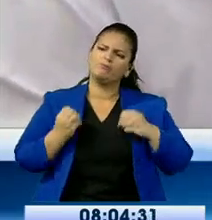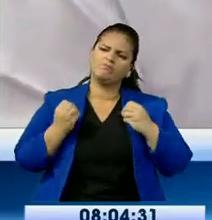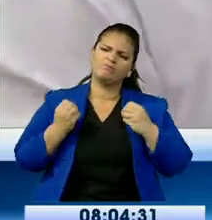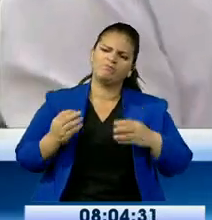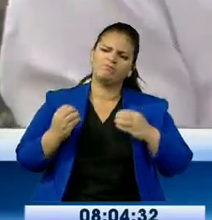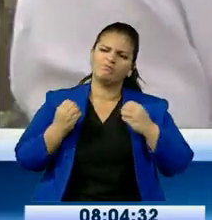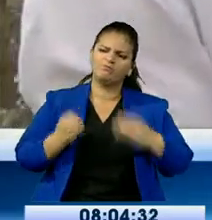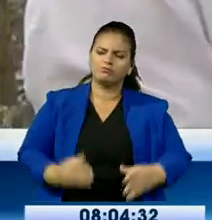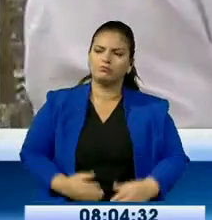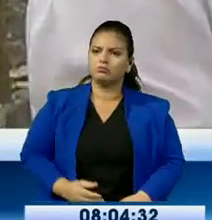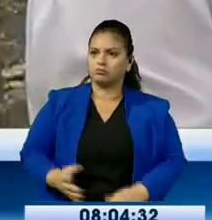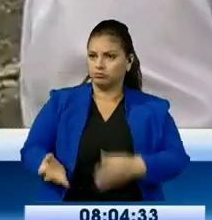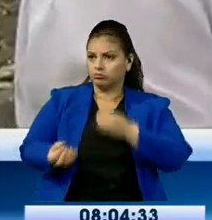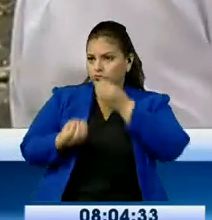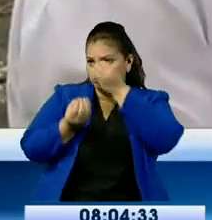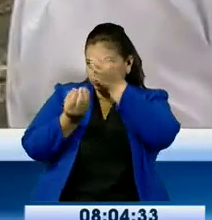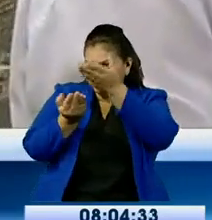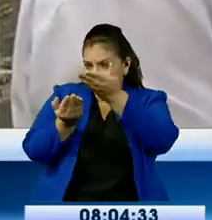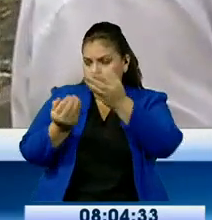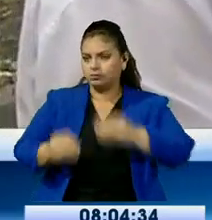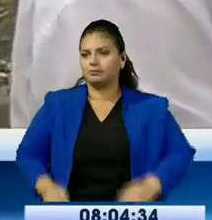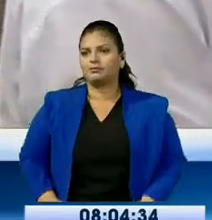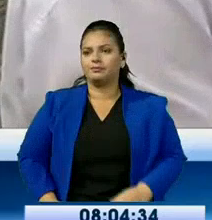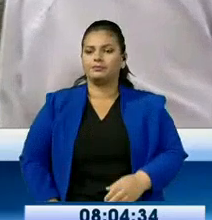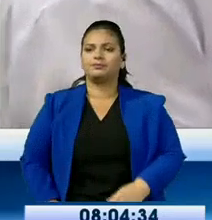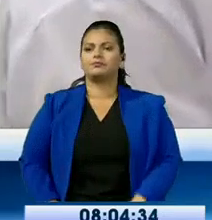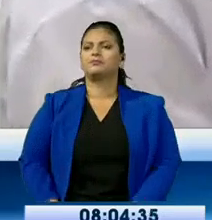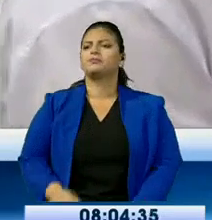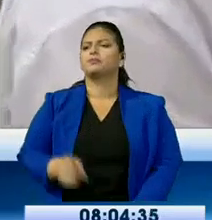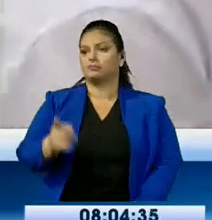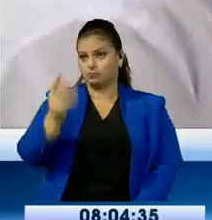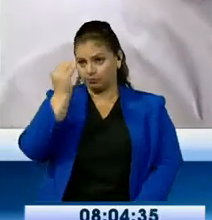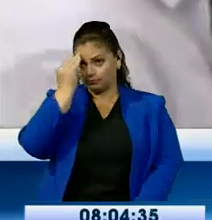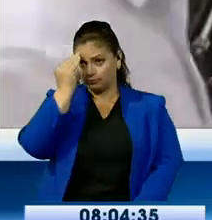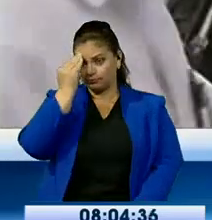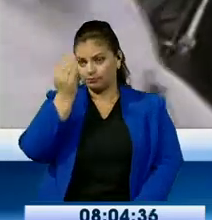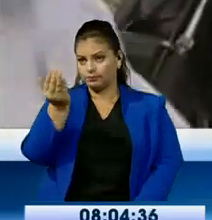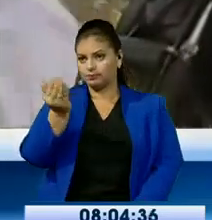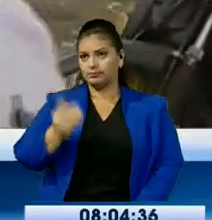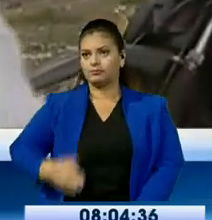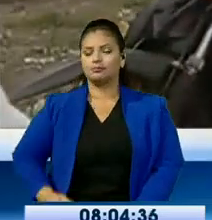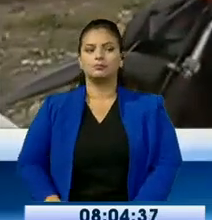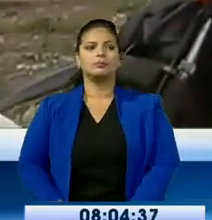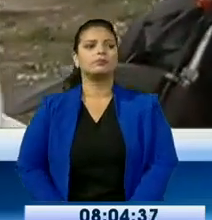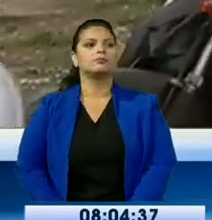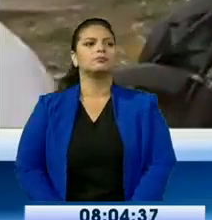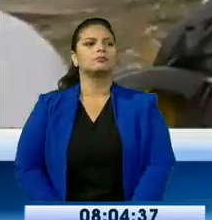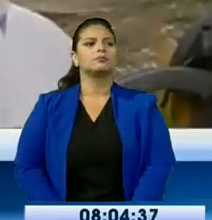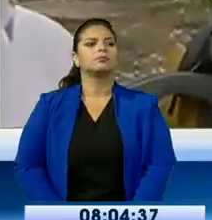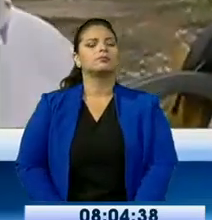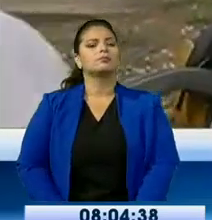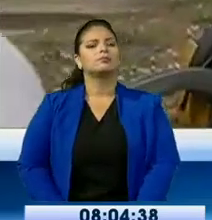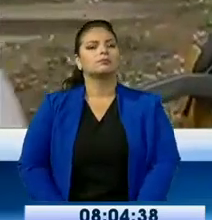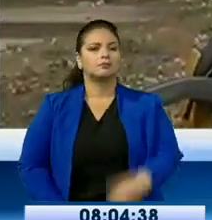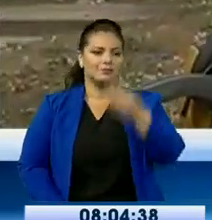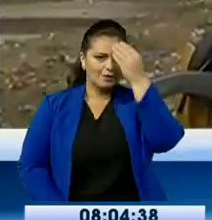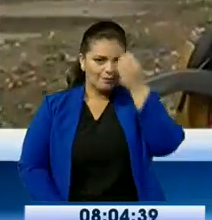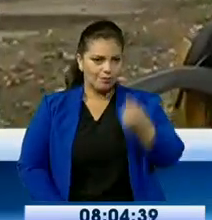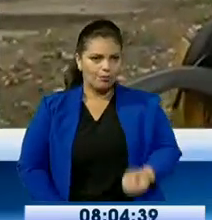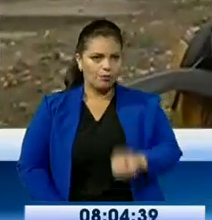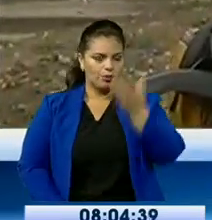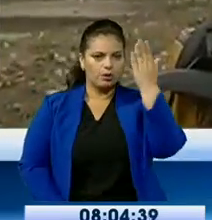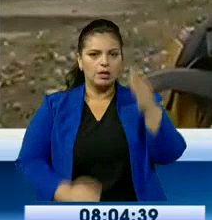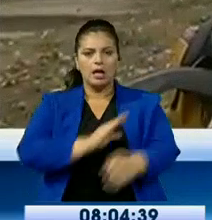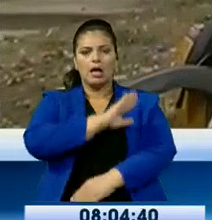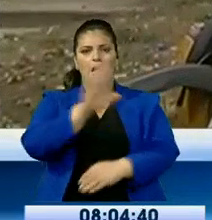donde la delincuencia estaría operando. Mayor, buen día. ¿Ustedes tienen conocimiento de esta situación? Bien, buenos días a la ciudadanía. Efectivamente,